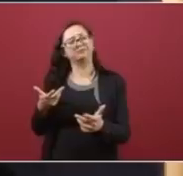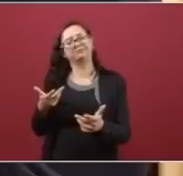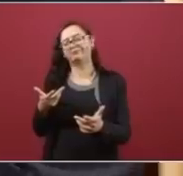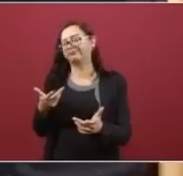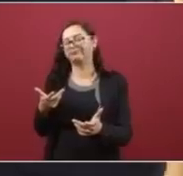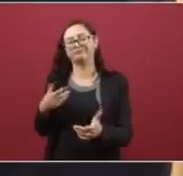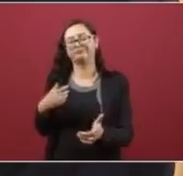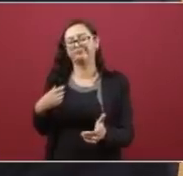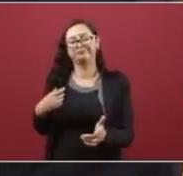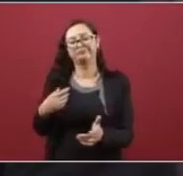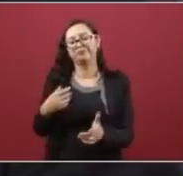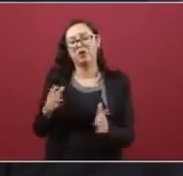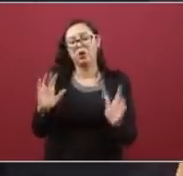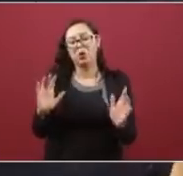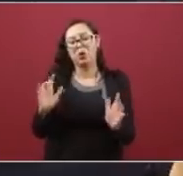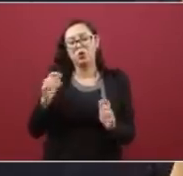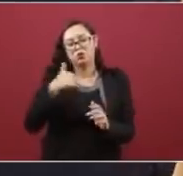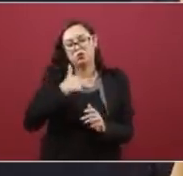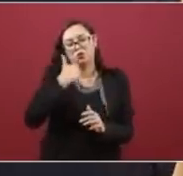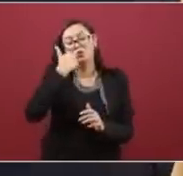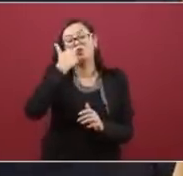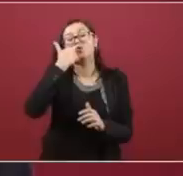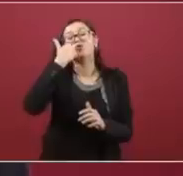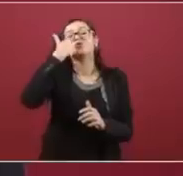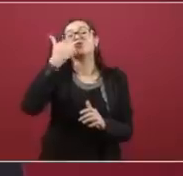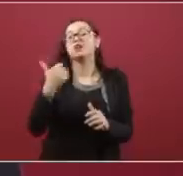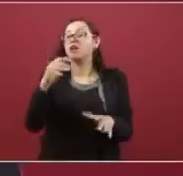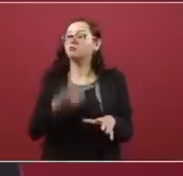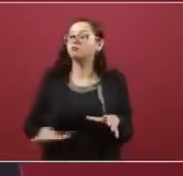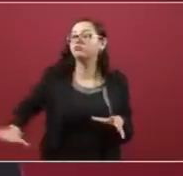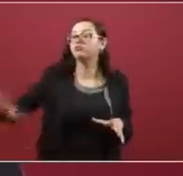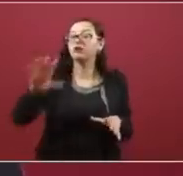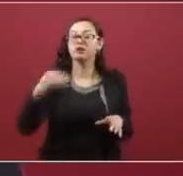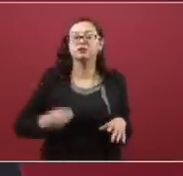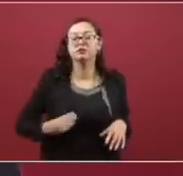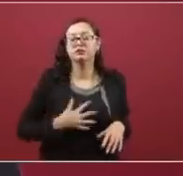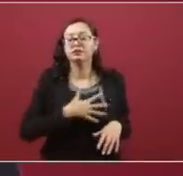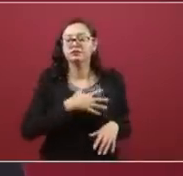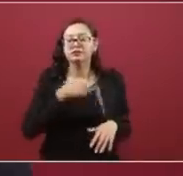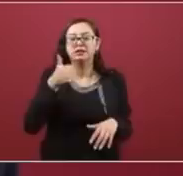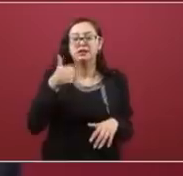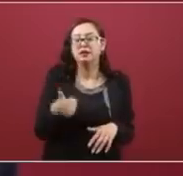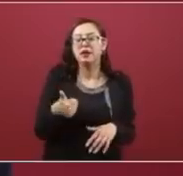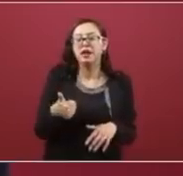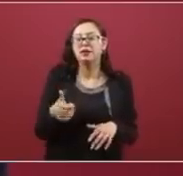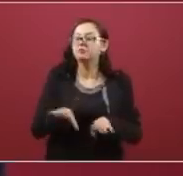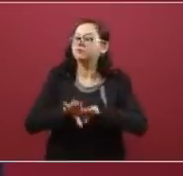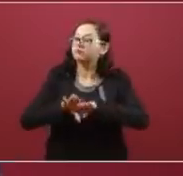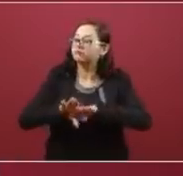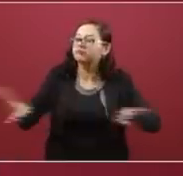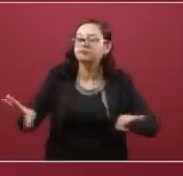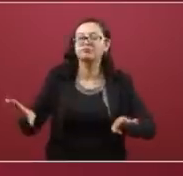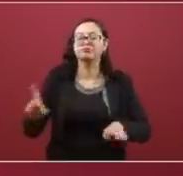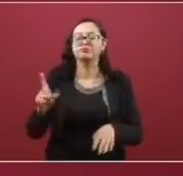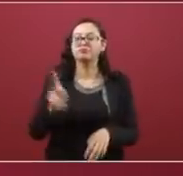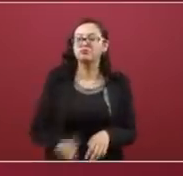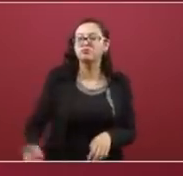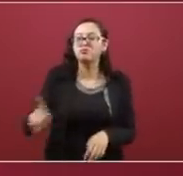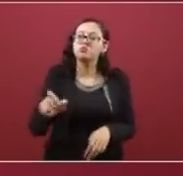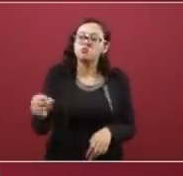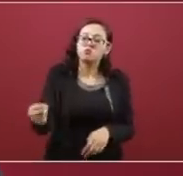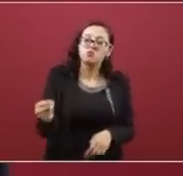Yo quiero el bienestar con democracia. Quiero eh